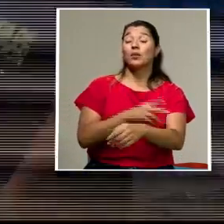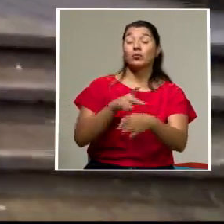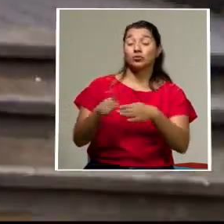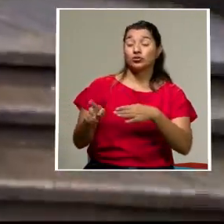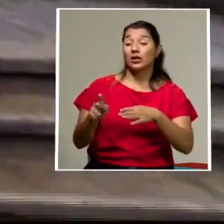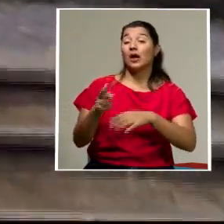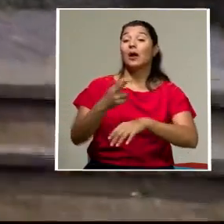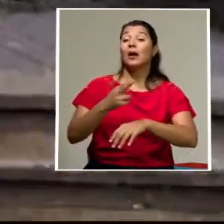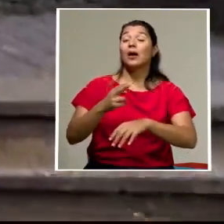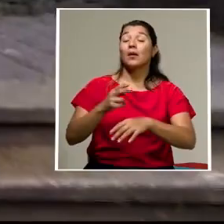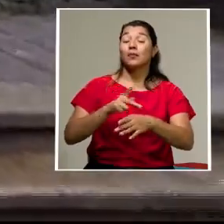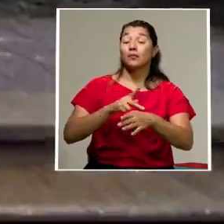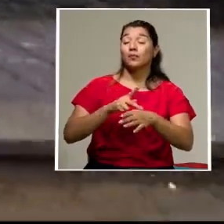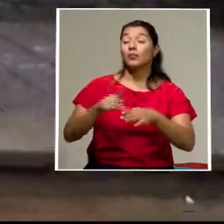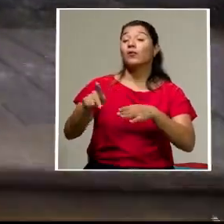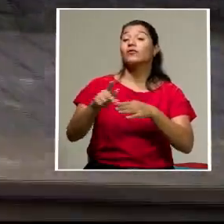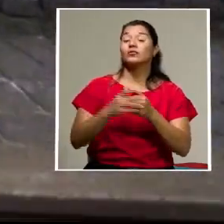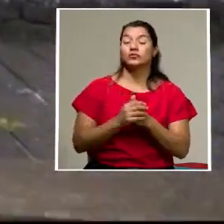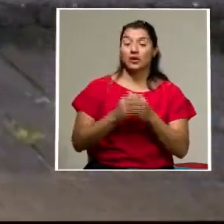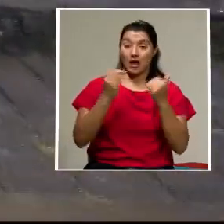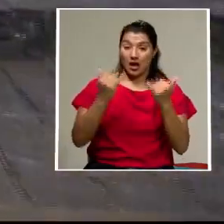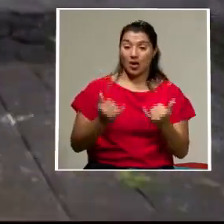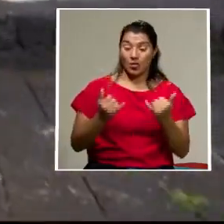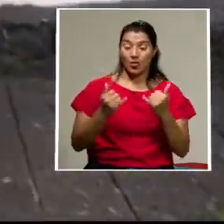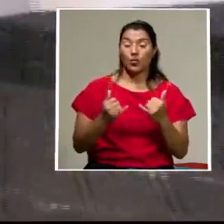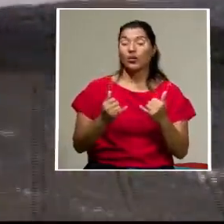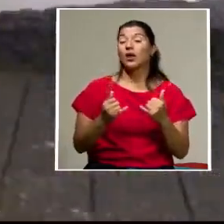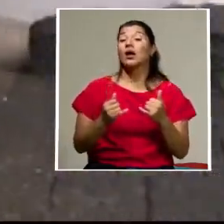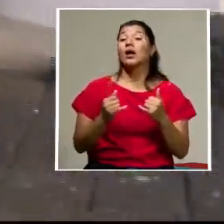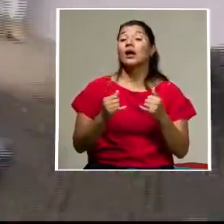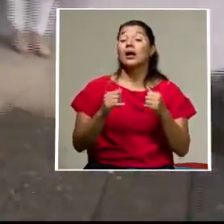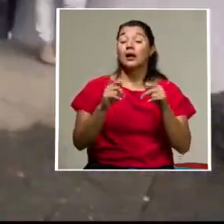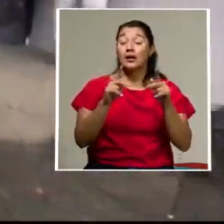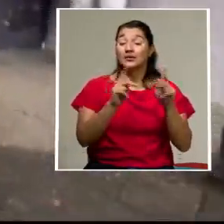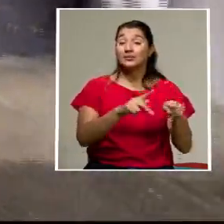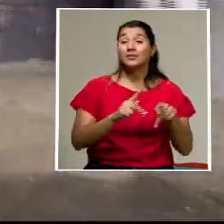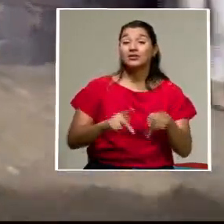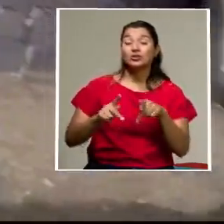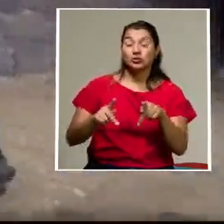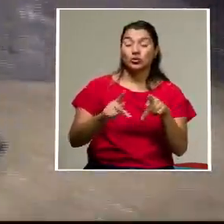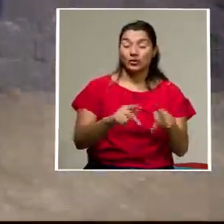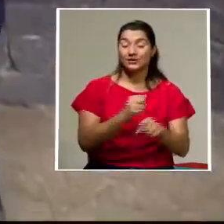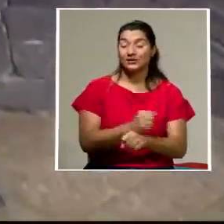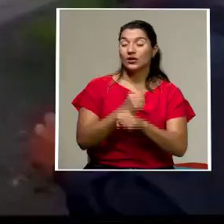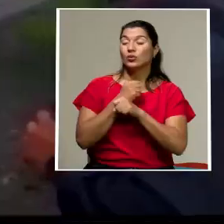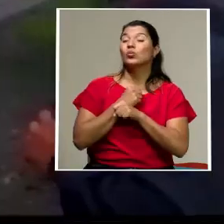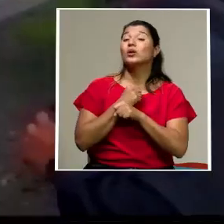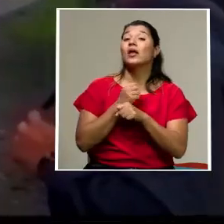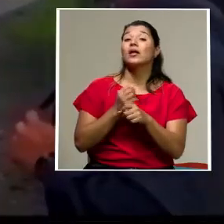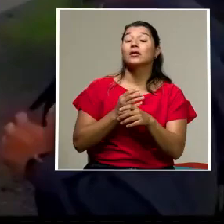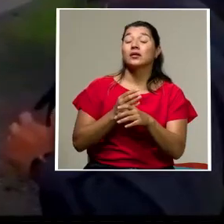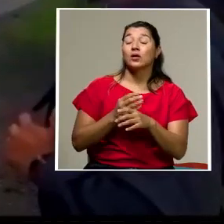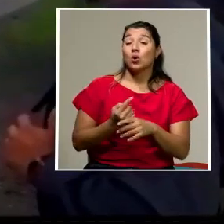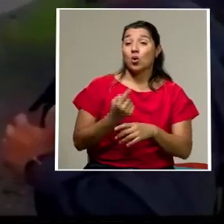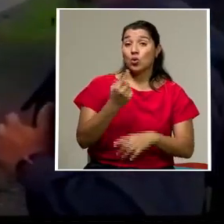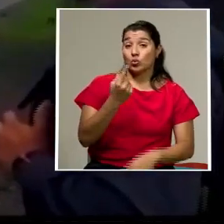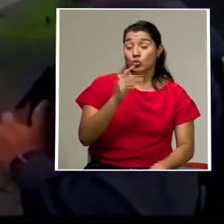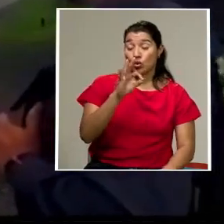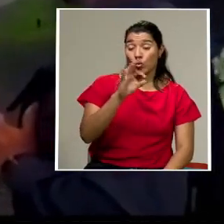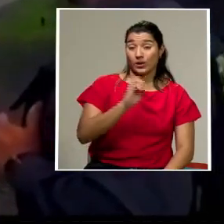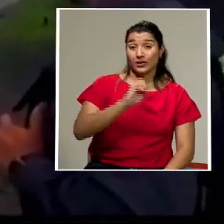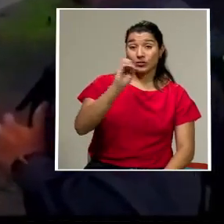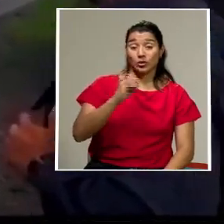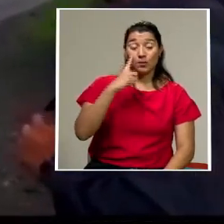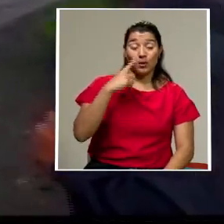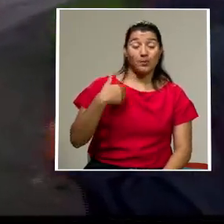Migración. Actualmente, la ley del impuesto a las personas jurídicas se distribuye en recursos para la seguridad pública de la siguiente manera: un 90% para el